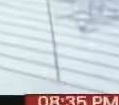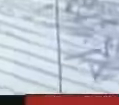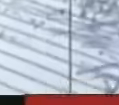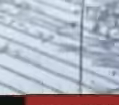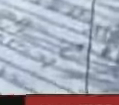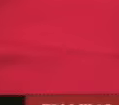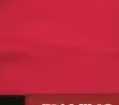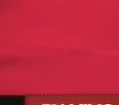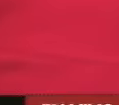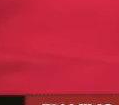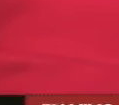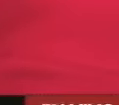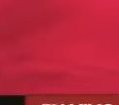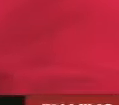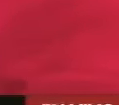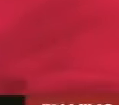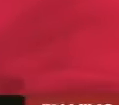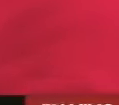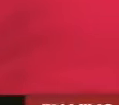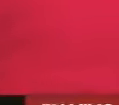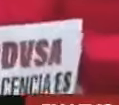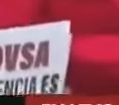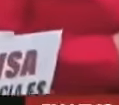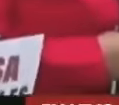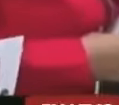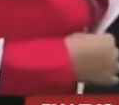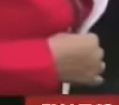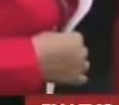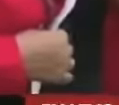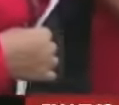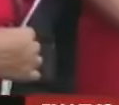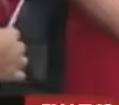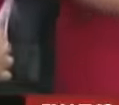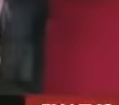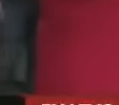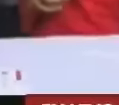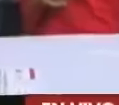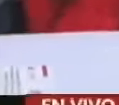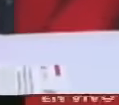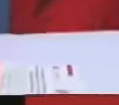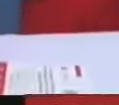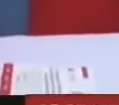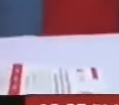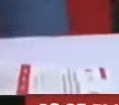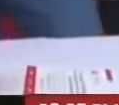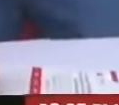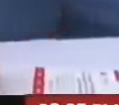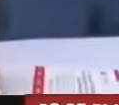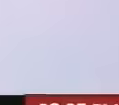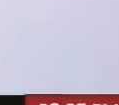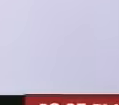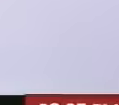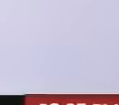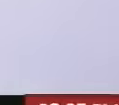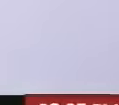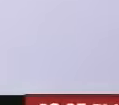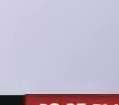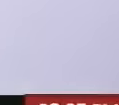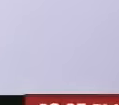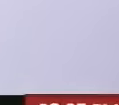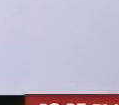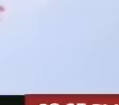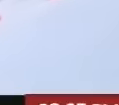nuestro presidente que cuente con esta clase obrera, que en el día de hoy sale a manifestar el apoyo contundente a la